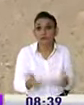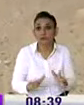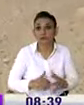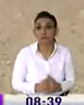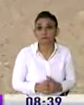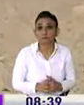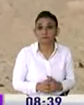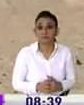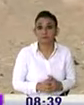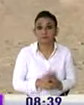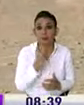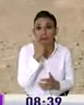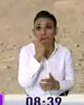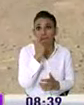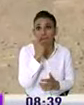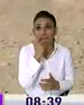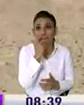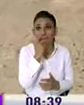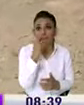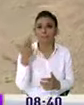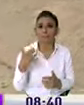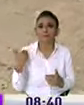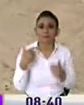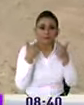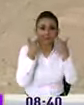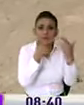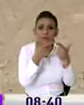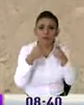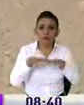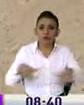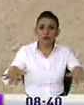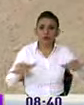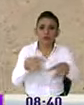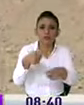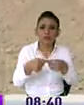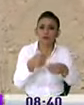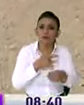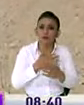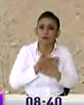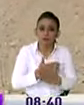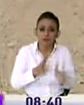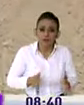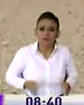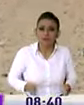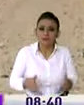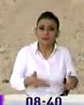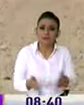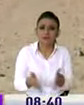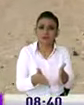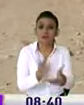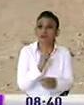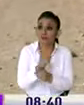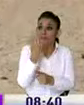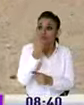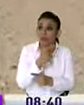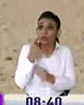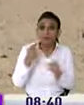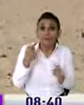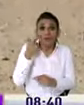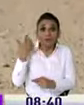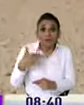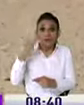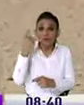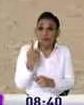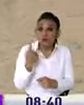Aquí incluso ustedes tienen un mirador precioso de la ciudad y qué pena que se encuentre en este estado la calle. Y es bastante tiempo, no es de